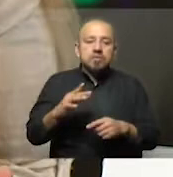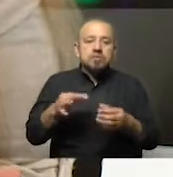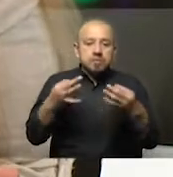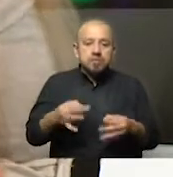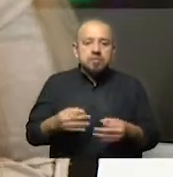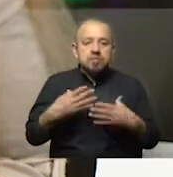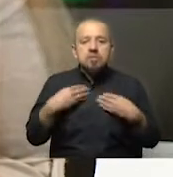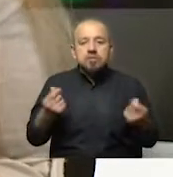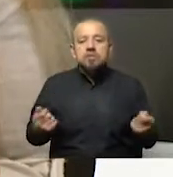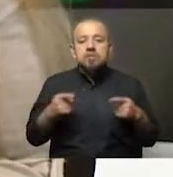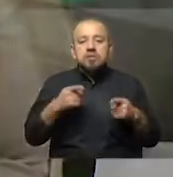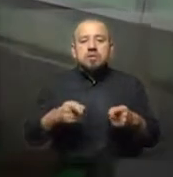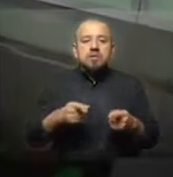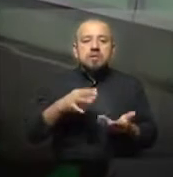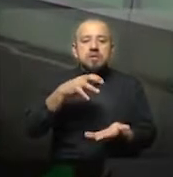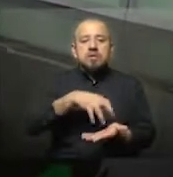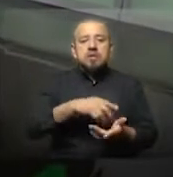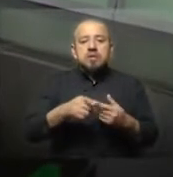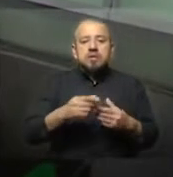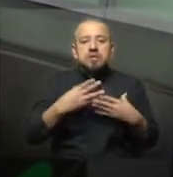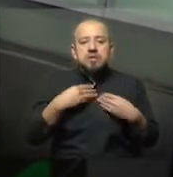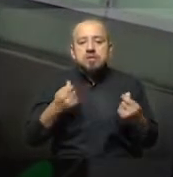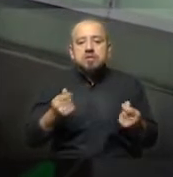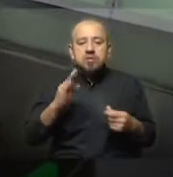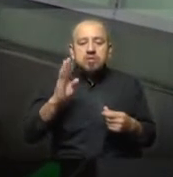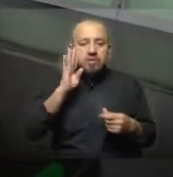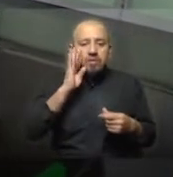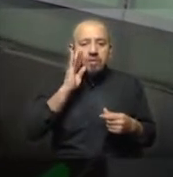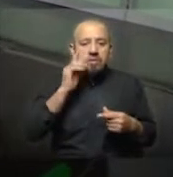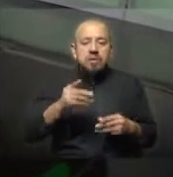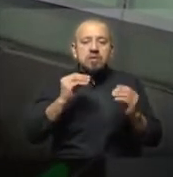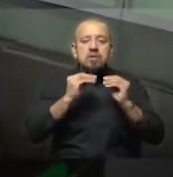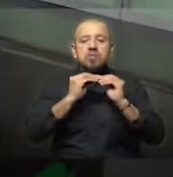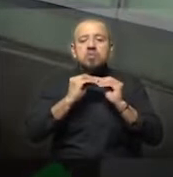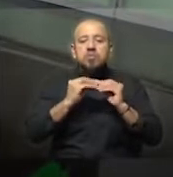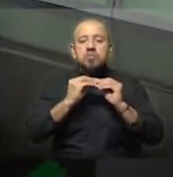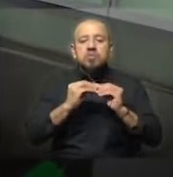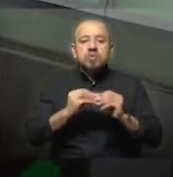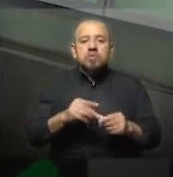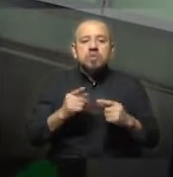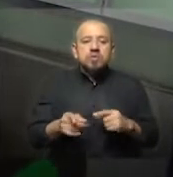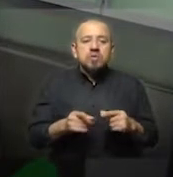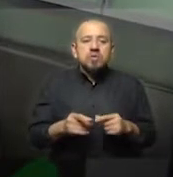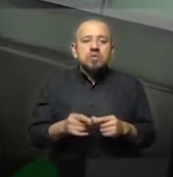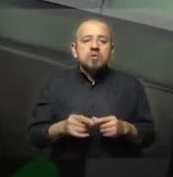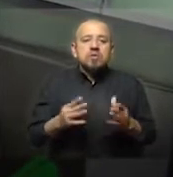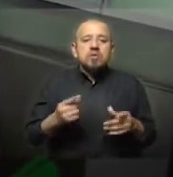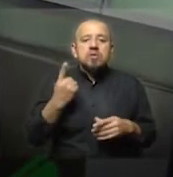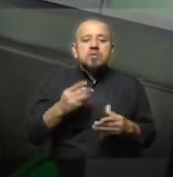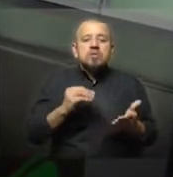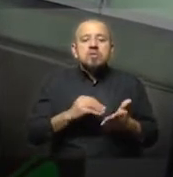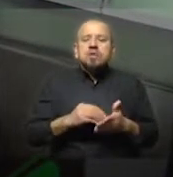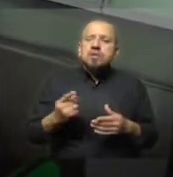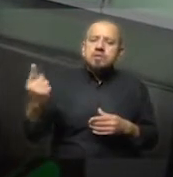me siento bien ahí también me encanta siento a mi madre Ahí la consulto sí me pasó una vez que